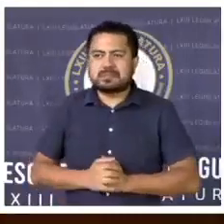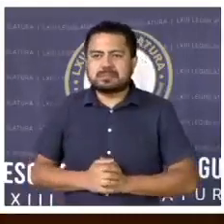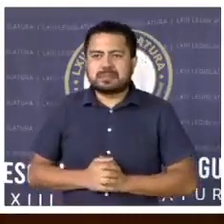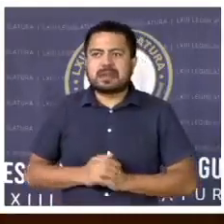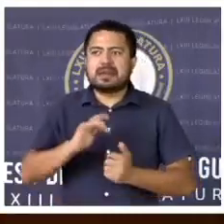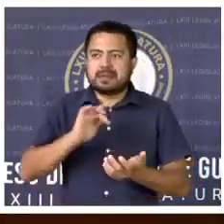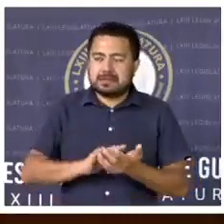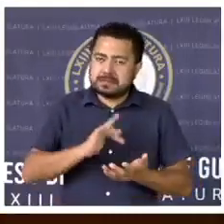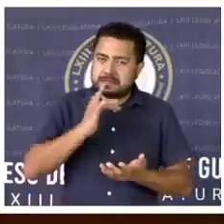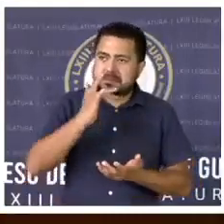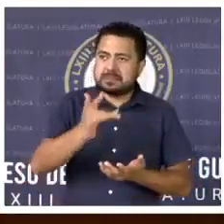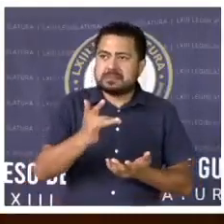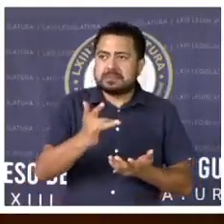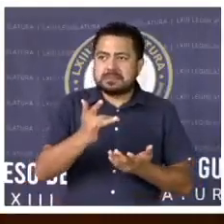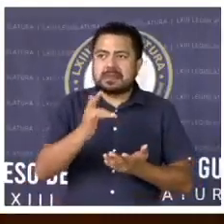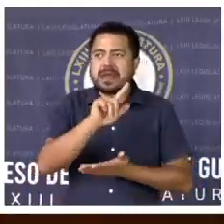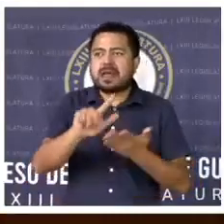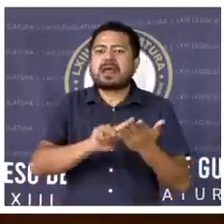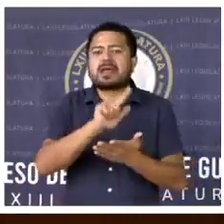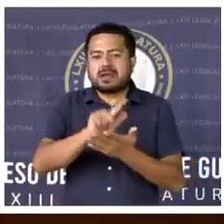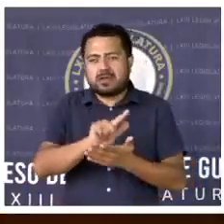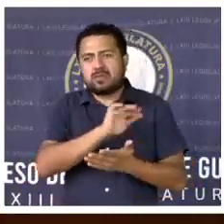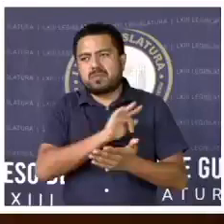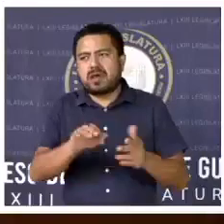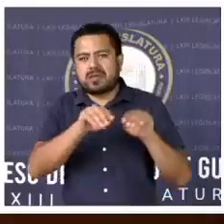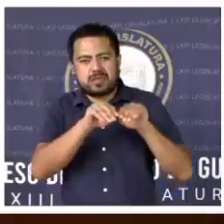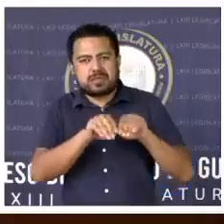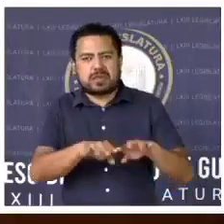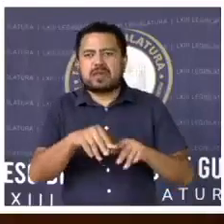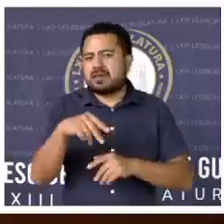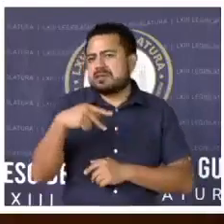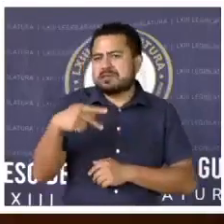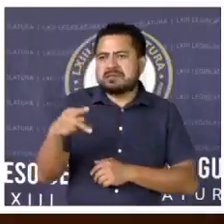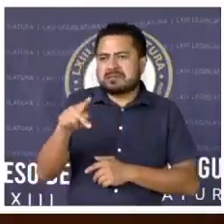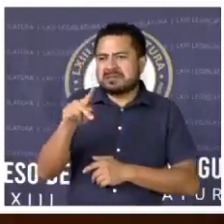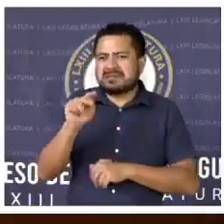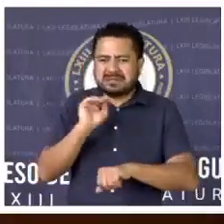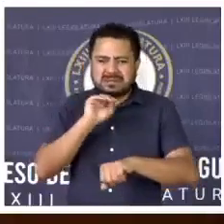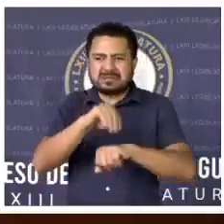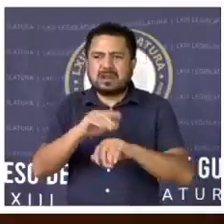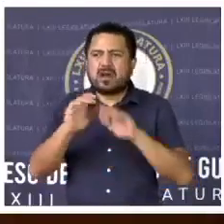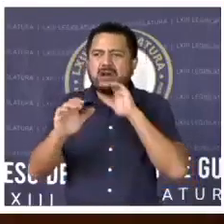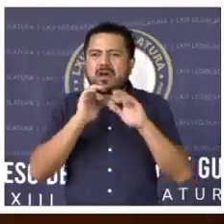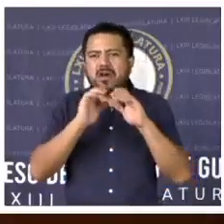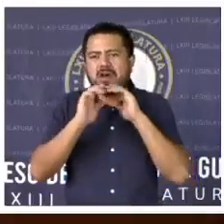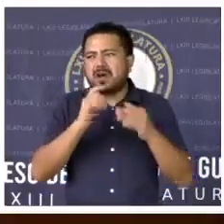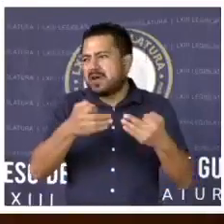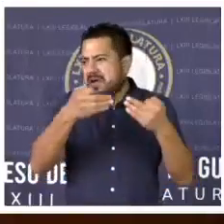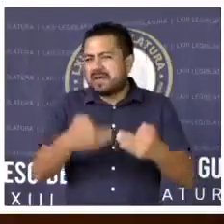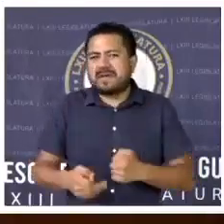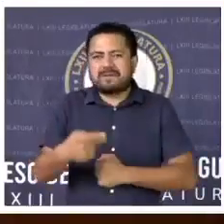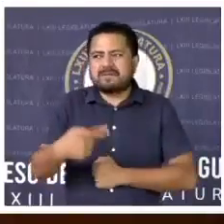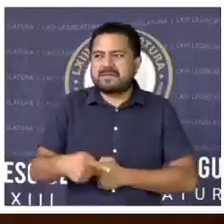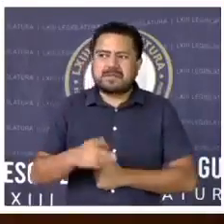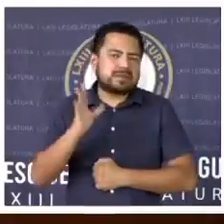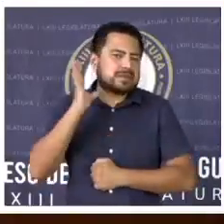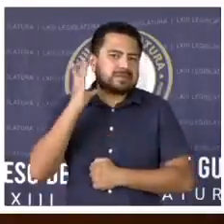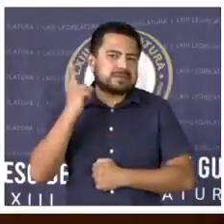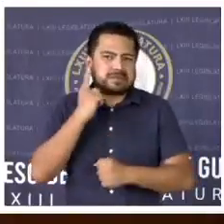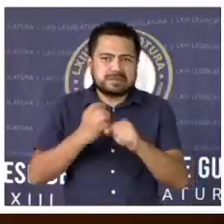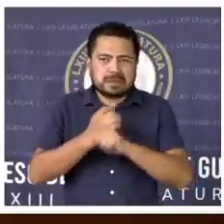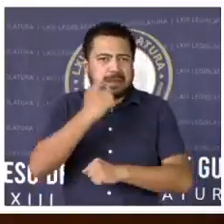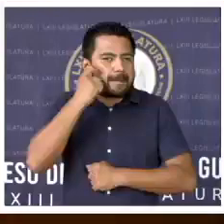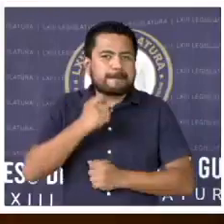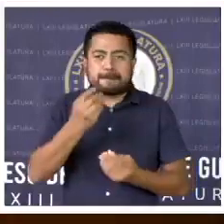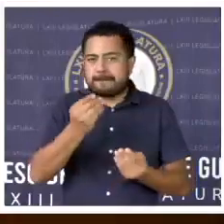agradeciéndole que iniciativa se publique en sus términos en los medios de comunicación oficiales de este congreso del estado